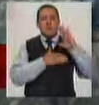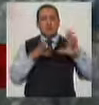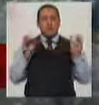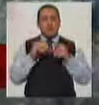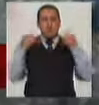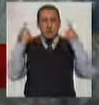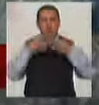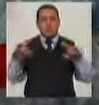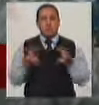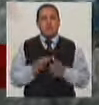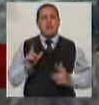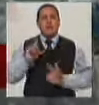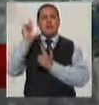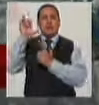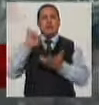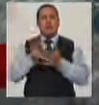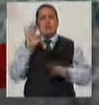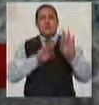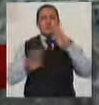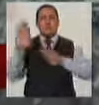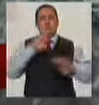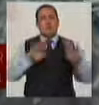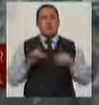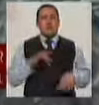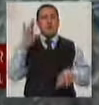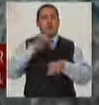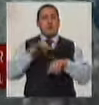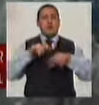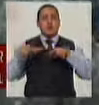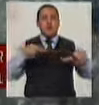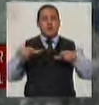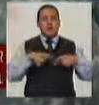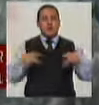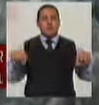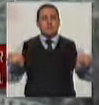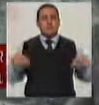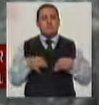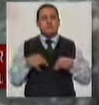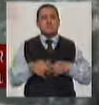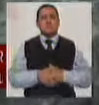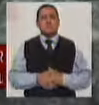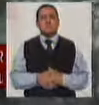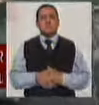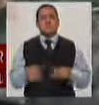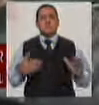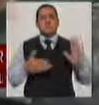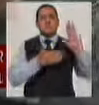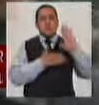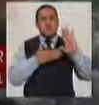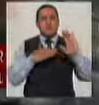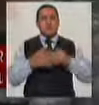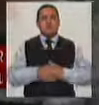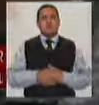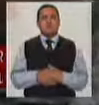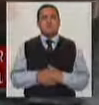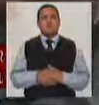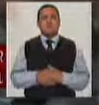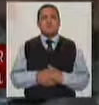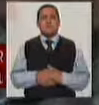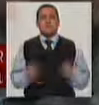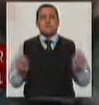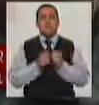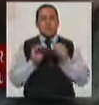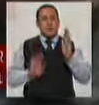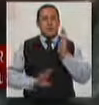con la misión que tiene el ejército de proteger la intangibilidad de sus fronteras comprometidos con el